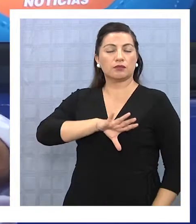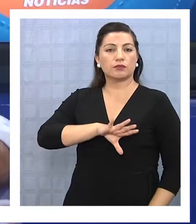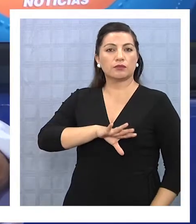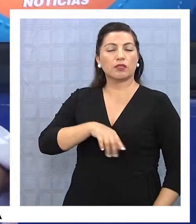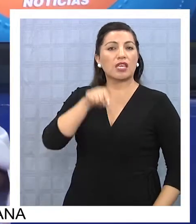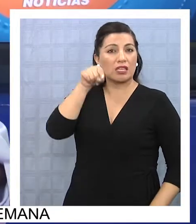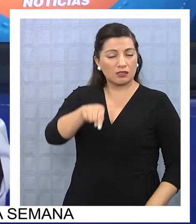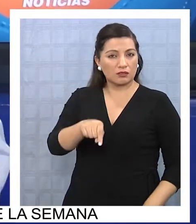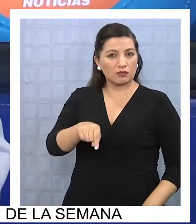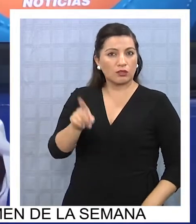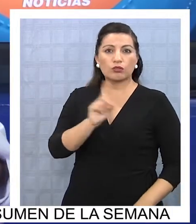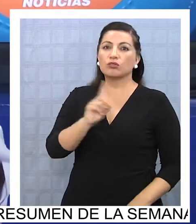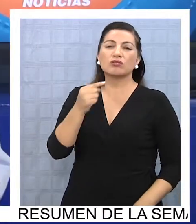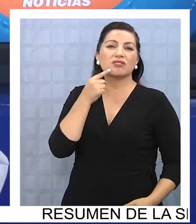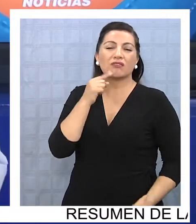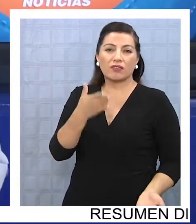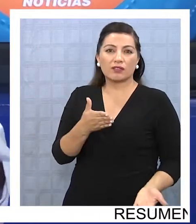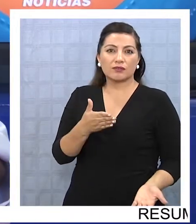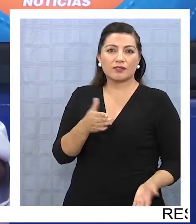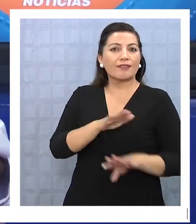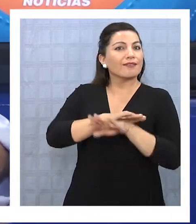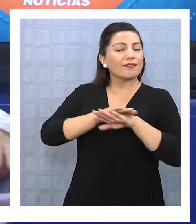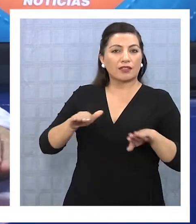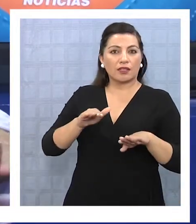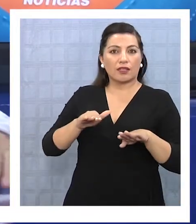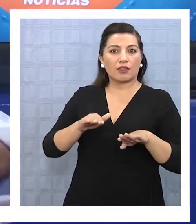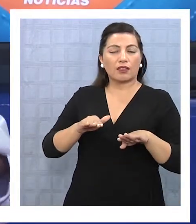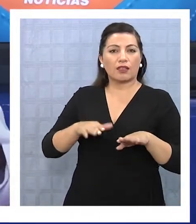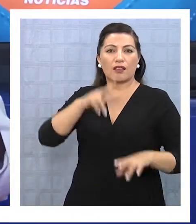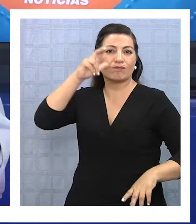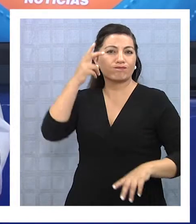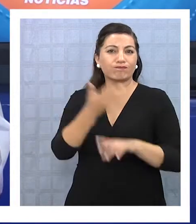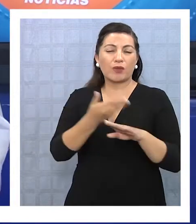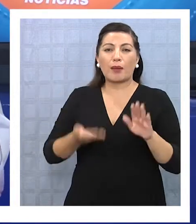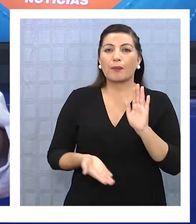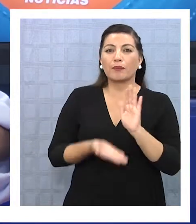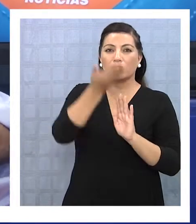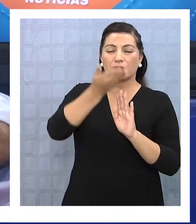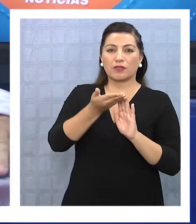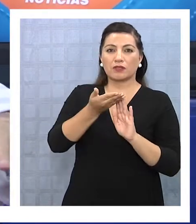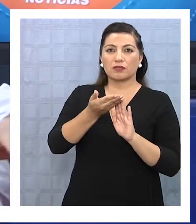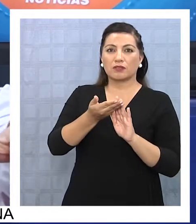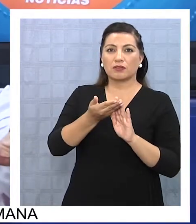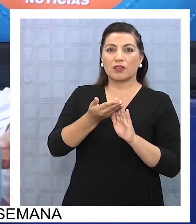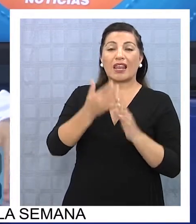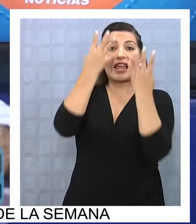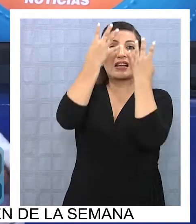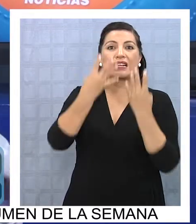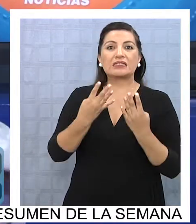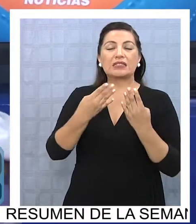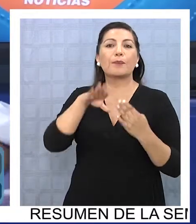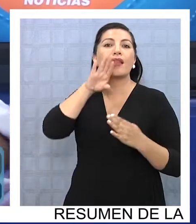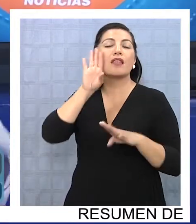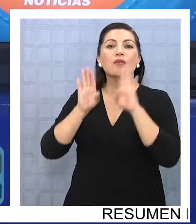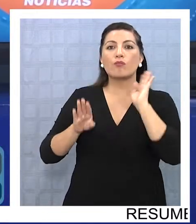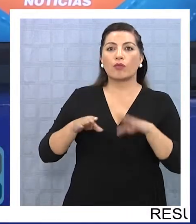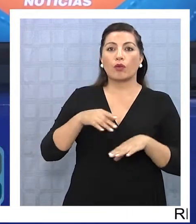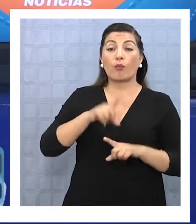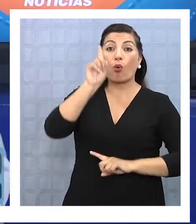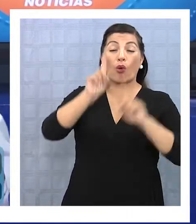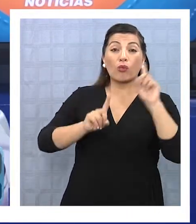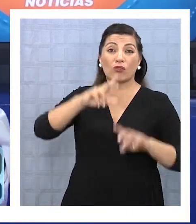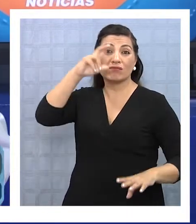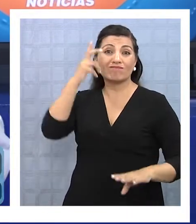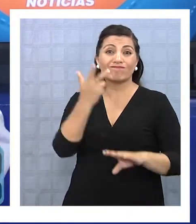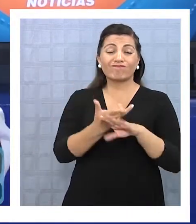esa medida no significó en nada aumentar los delitos, significó descongestionar las cárceles para que los delincuentes graves,